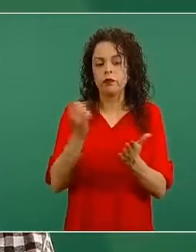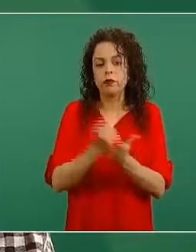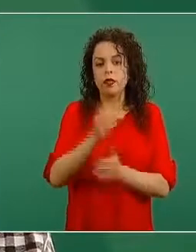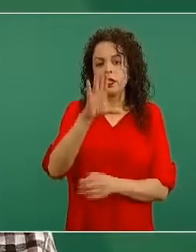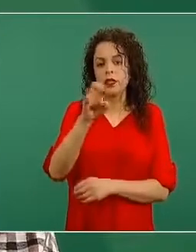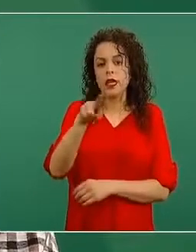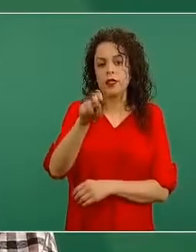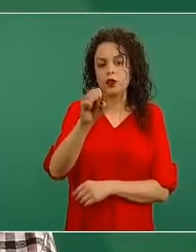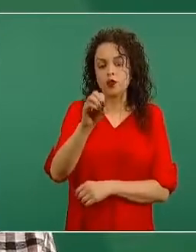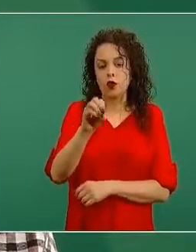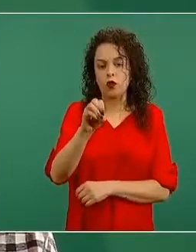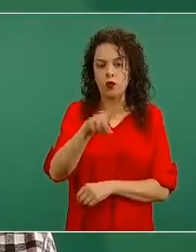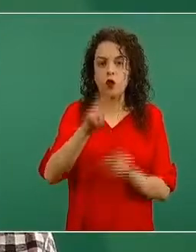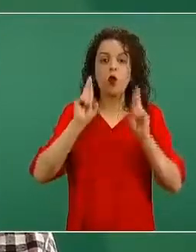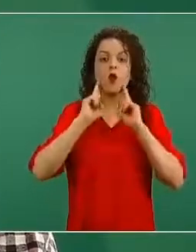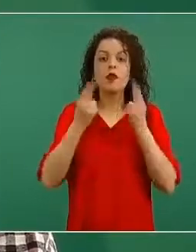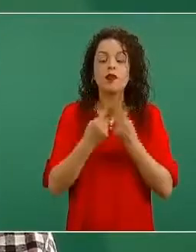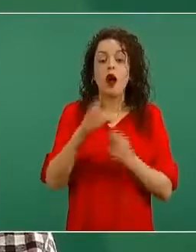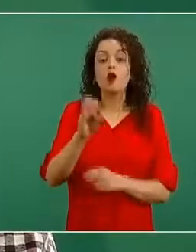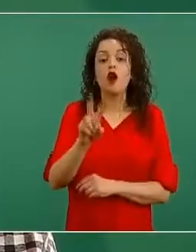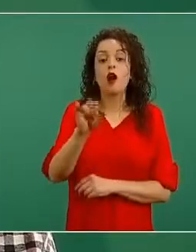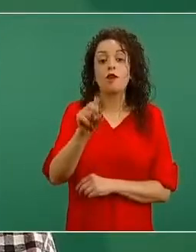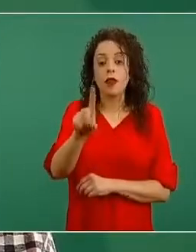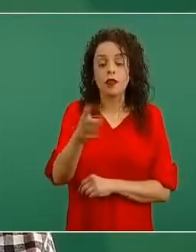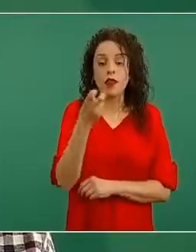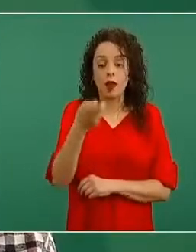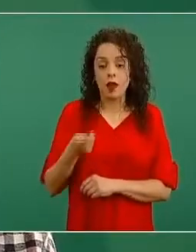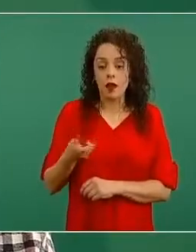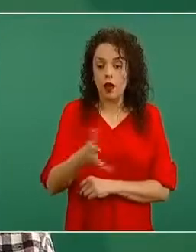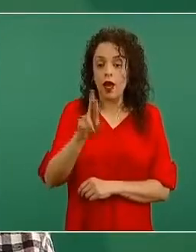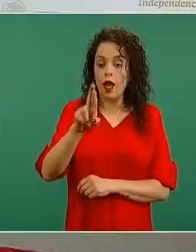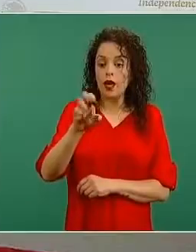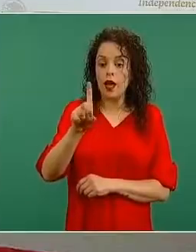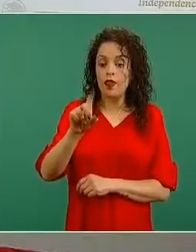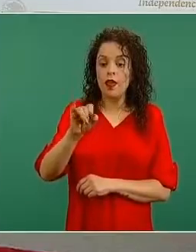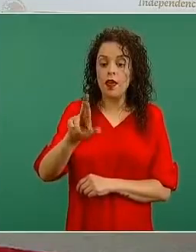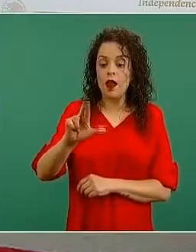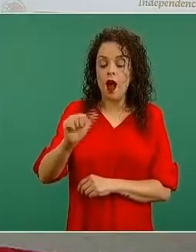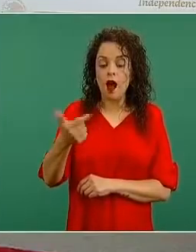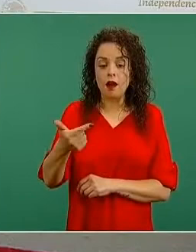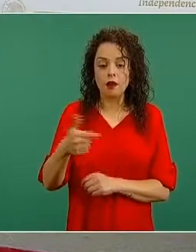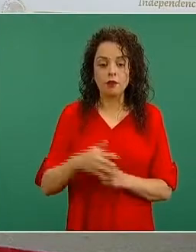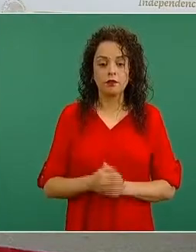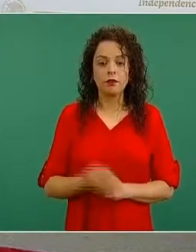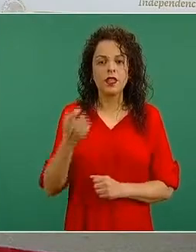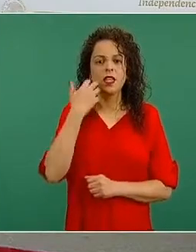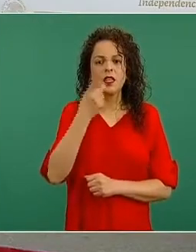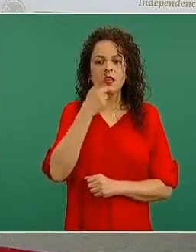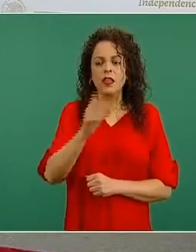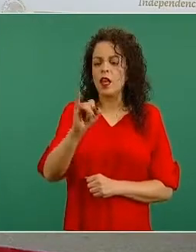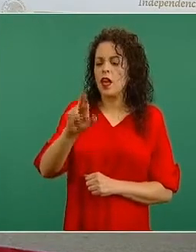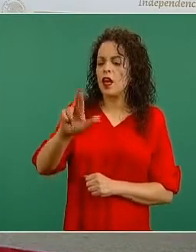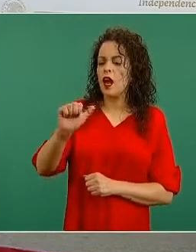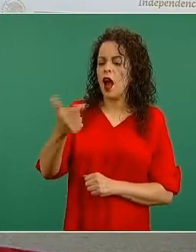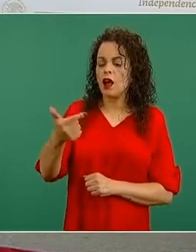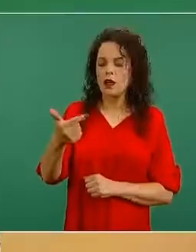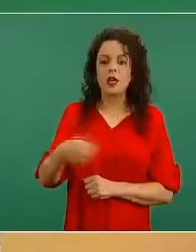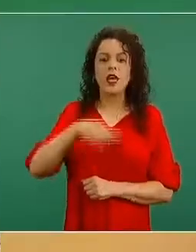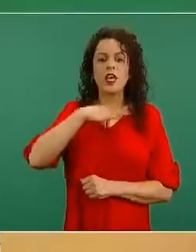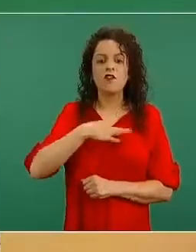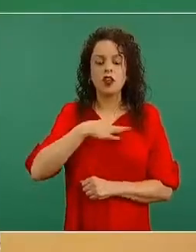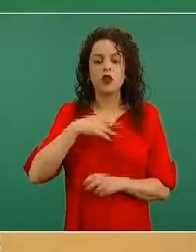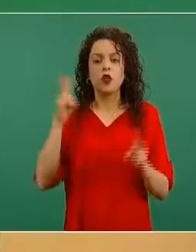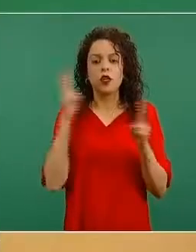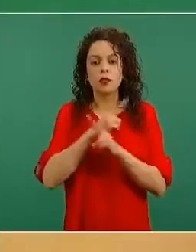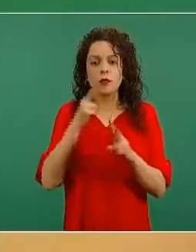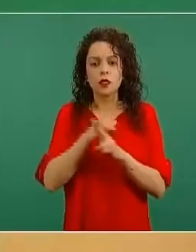COVID. Este censo es lo que le hemos llamado la red IRAG. IRAG quiere decir, son las siglas de infección